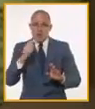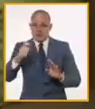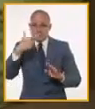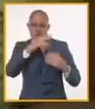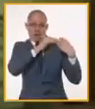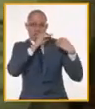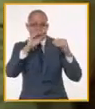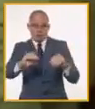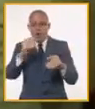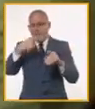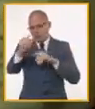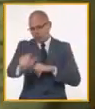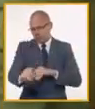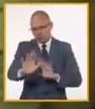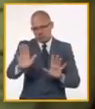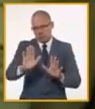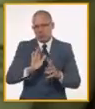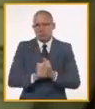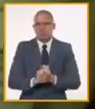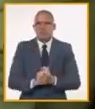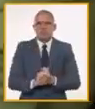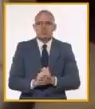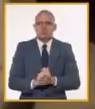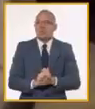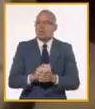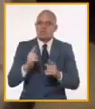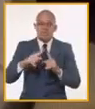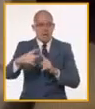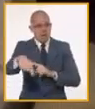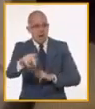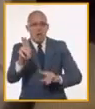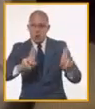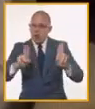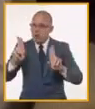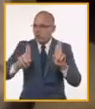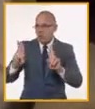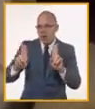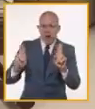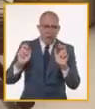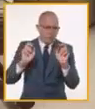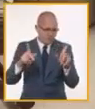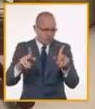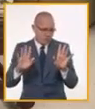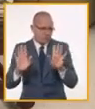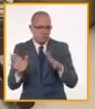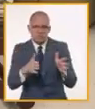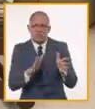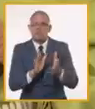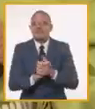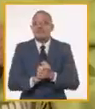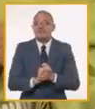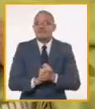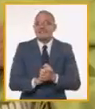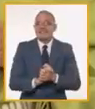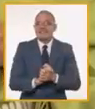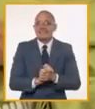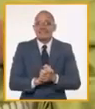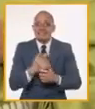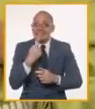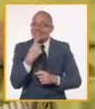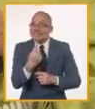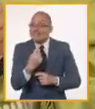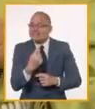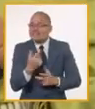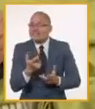y bueno, se estuvo de acuerdo con eso, se aceptó. Y puede decir que usted es de las